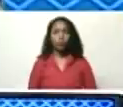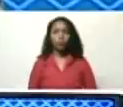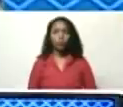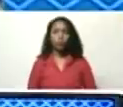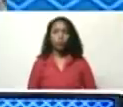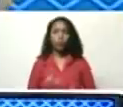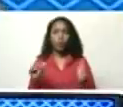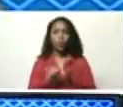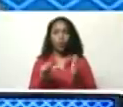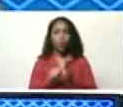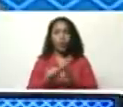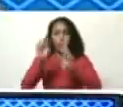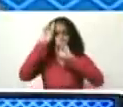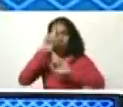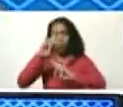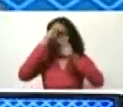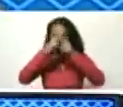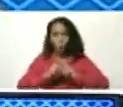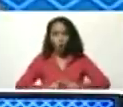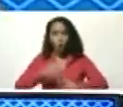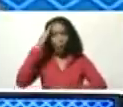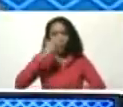donde se respete el honor militar,